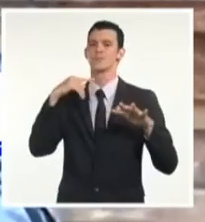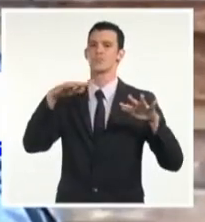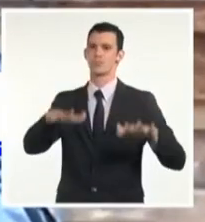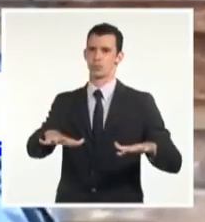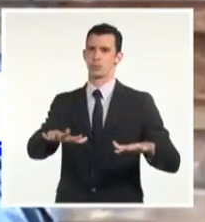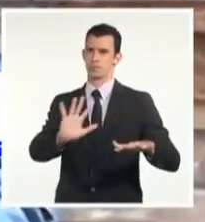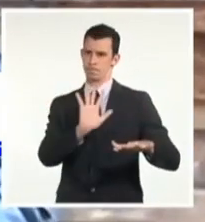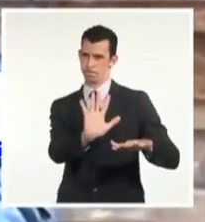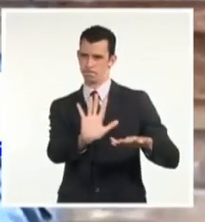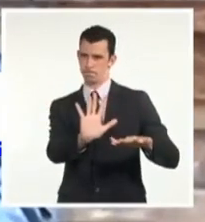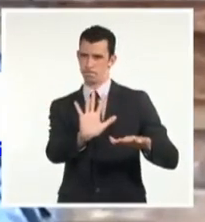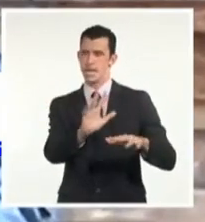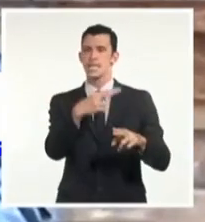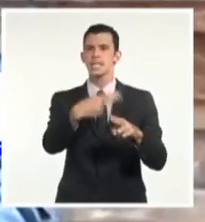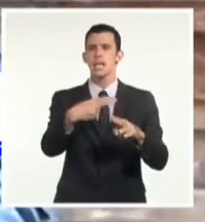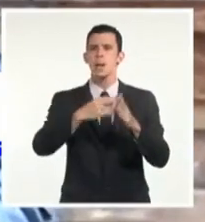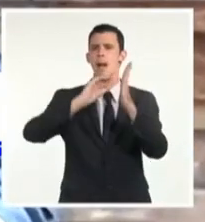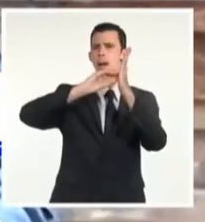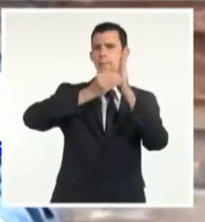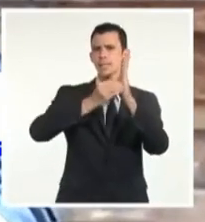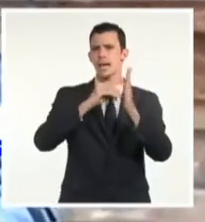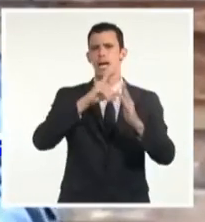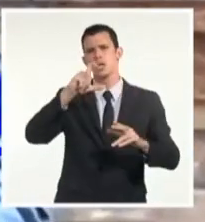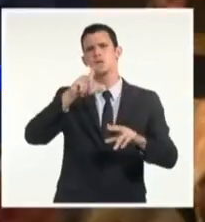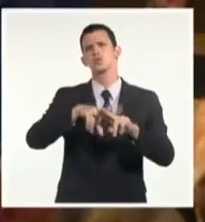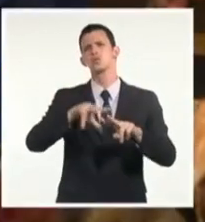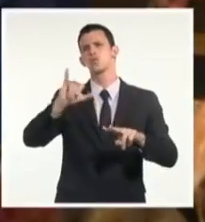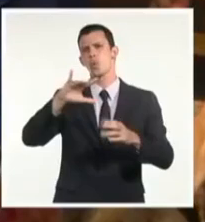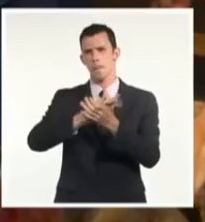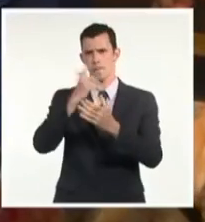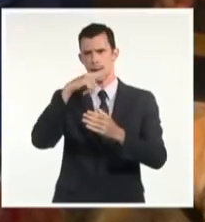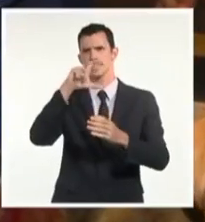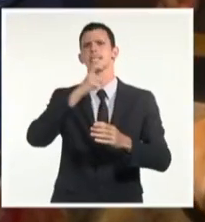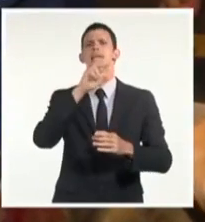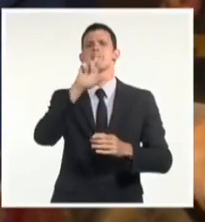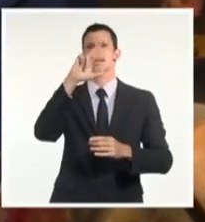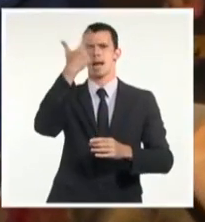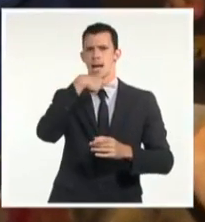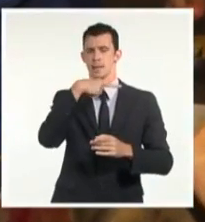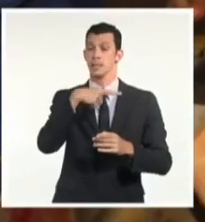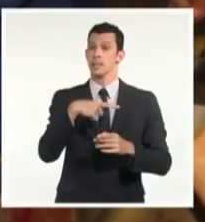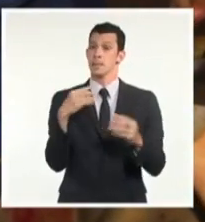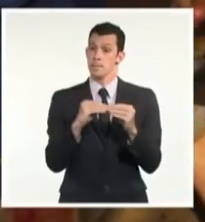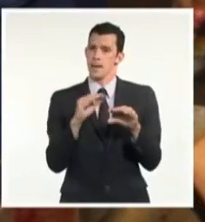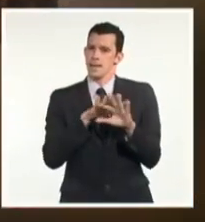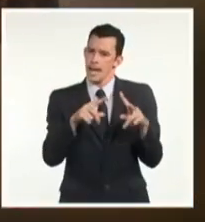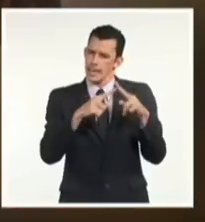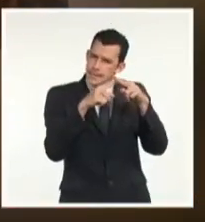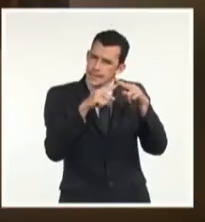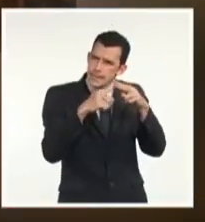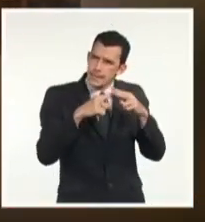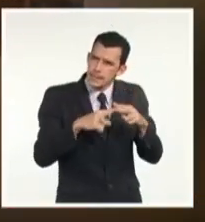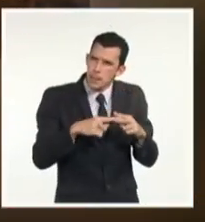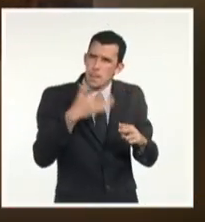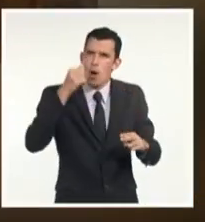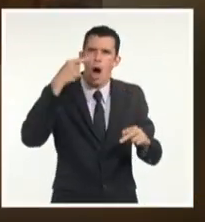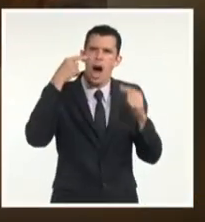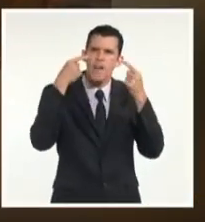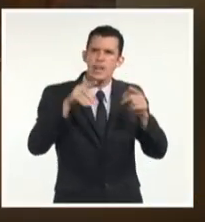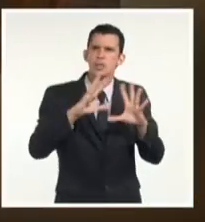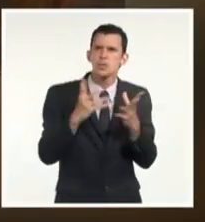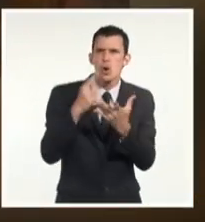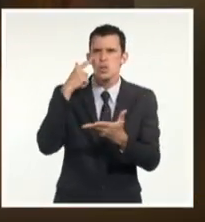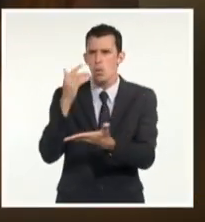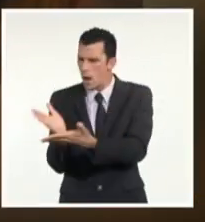ellas buscando el correcto asentamiento y el cumplimiento de los formularios y